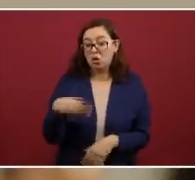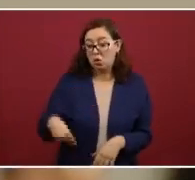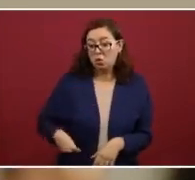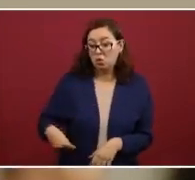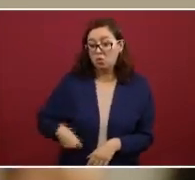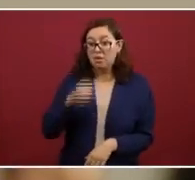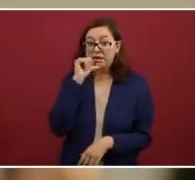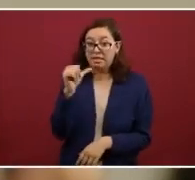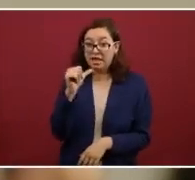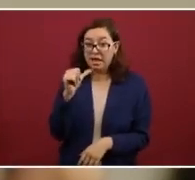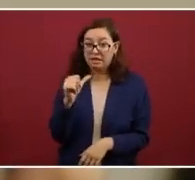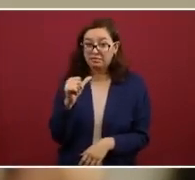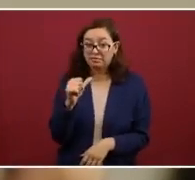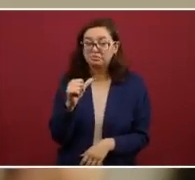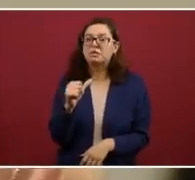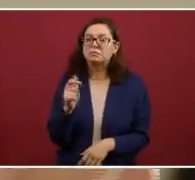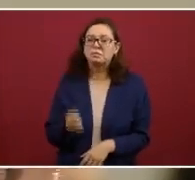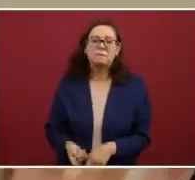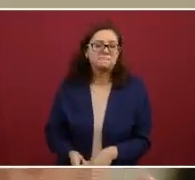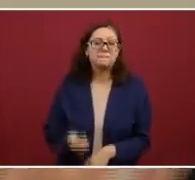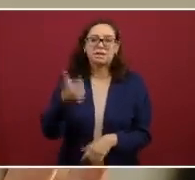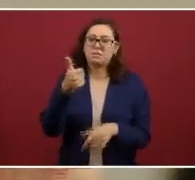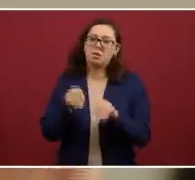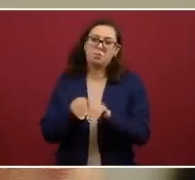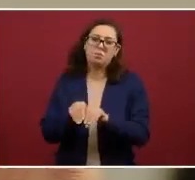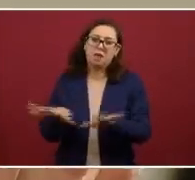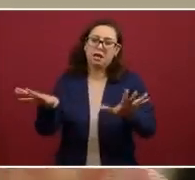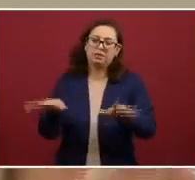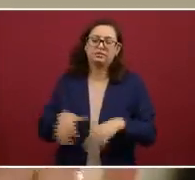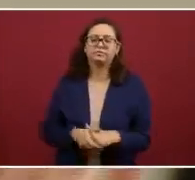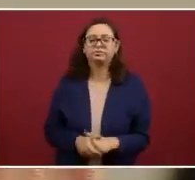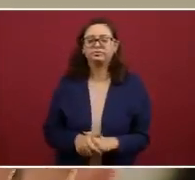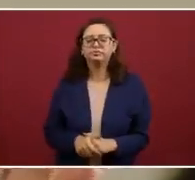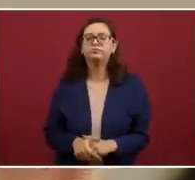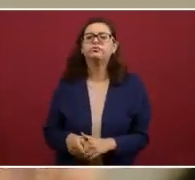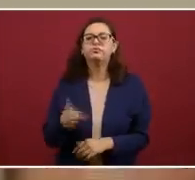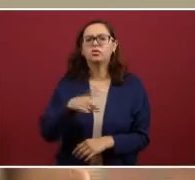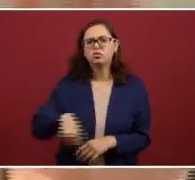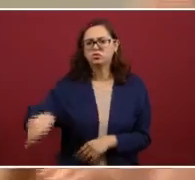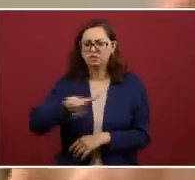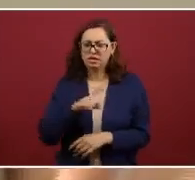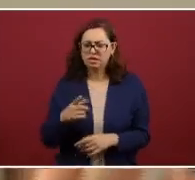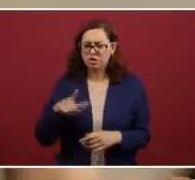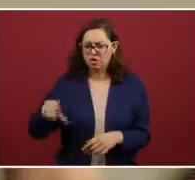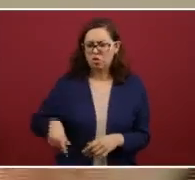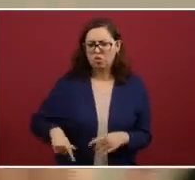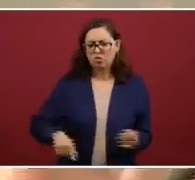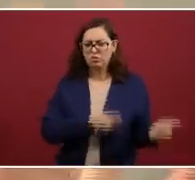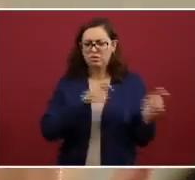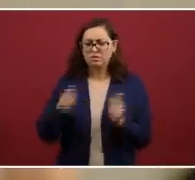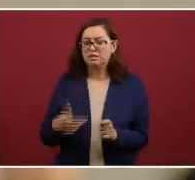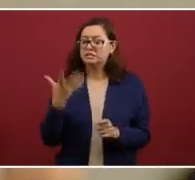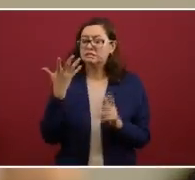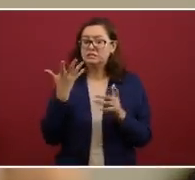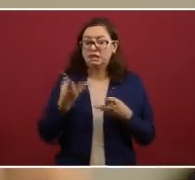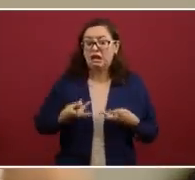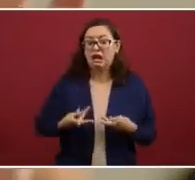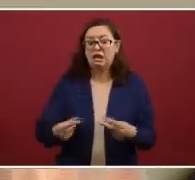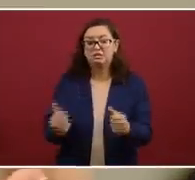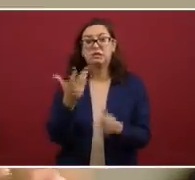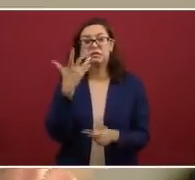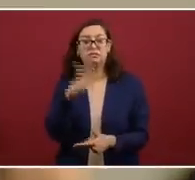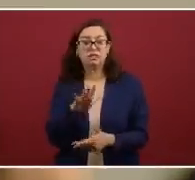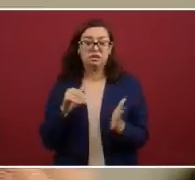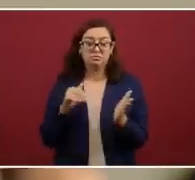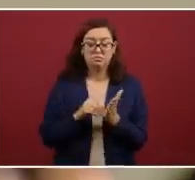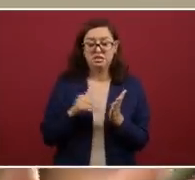primera gacetilla. El modelo de publicidad oficial, cuando ustedes llegan al gobierno, se habían gastado 10,000 millones. Ustedes